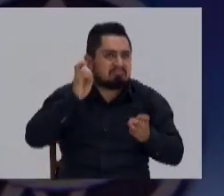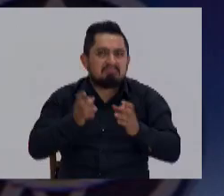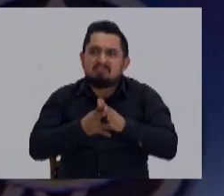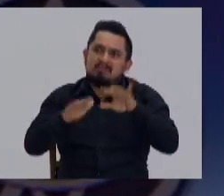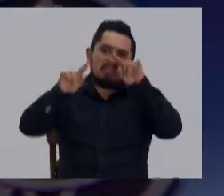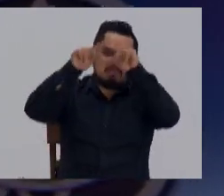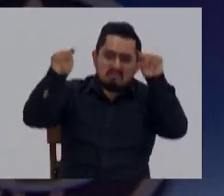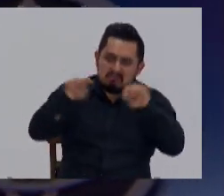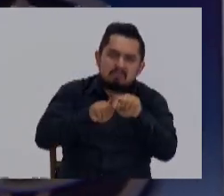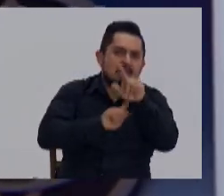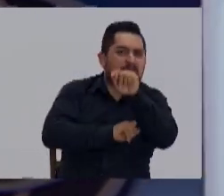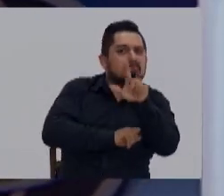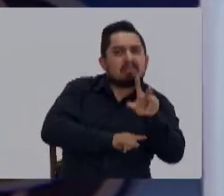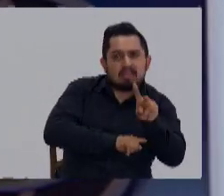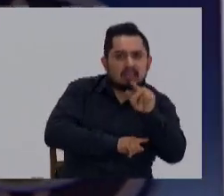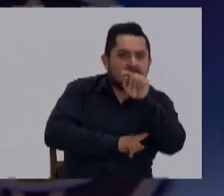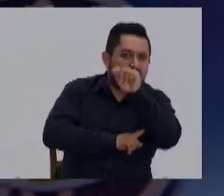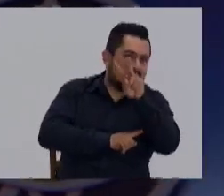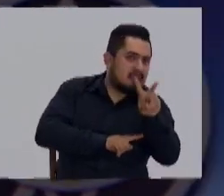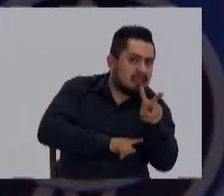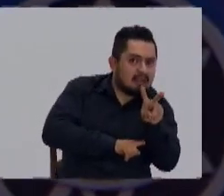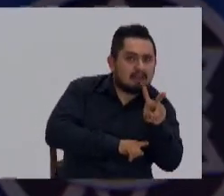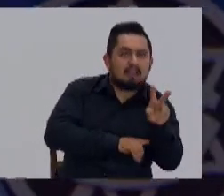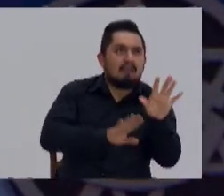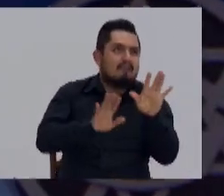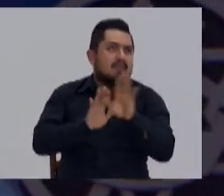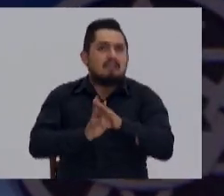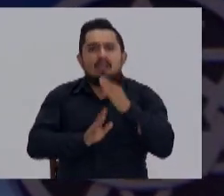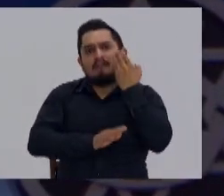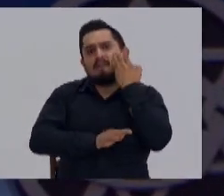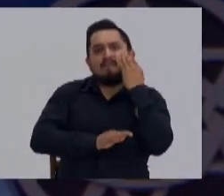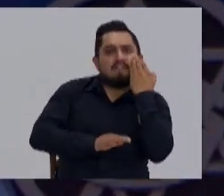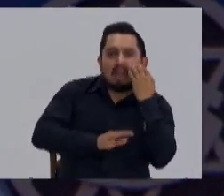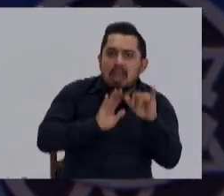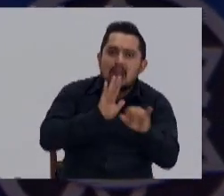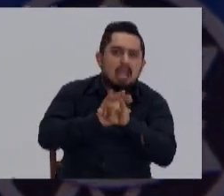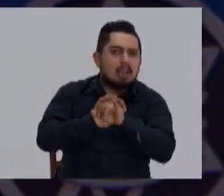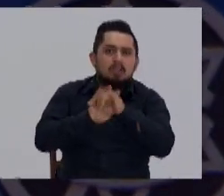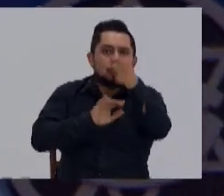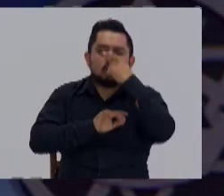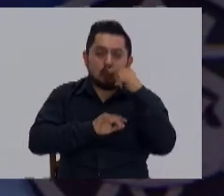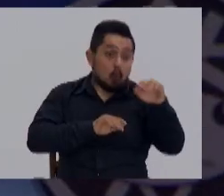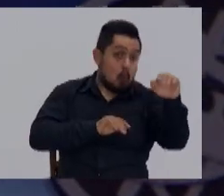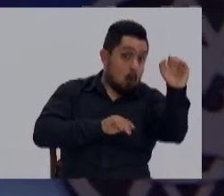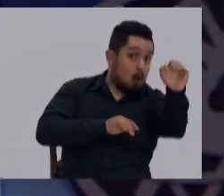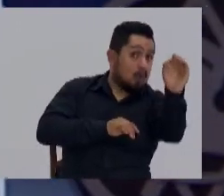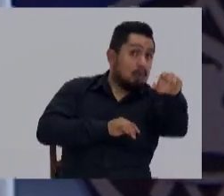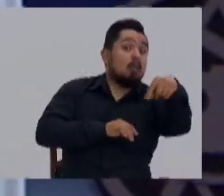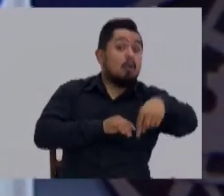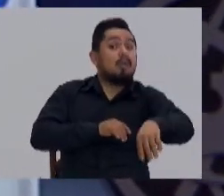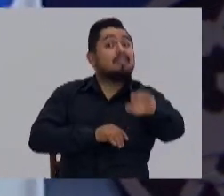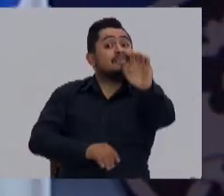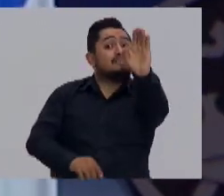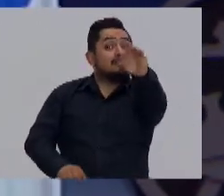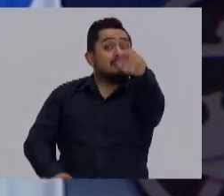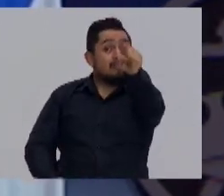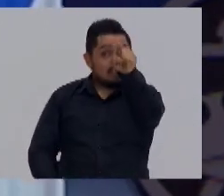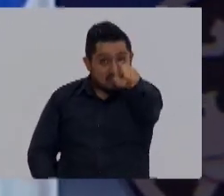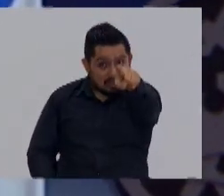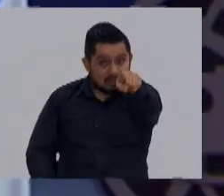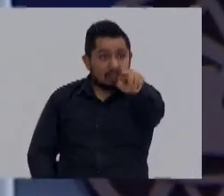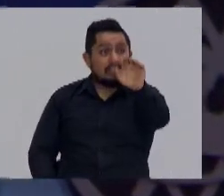diferentes redes o como se transmite aquí en nuestra iglesia, Dios te está llamando